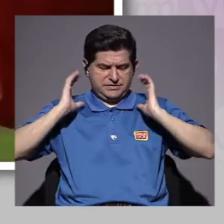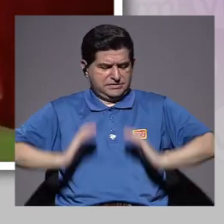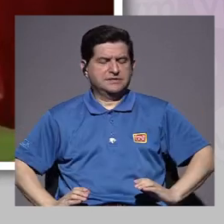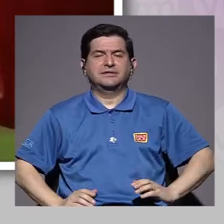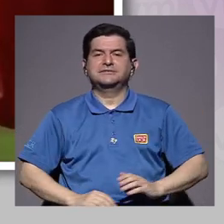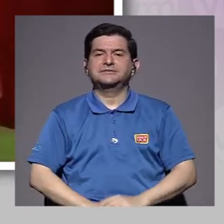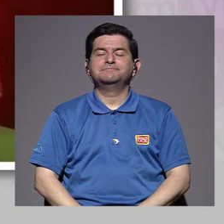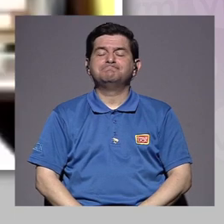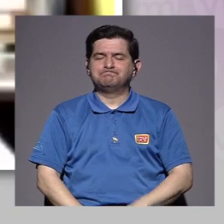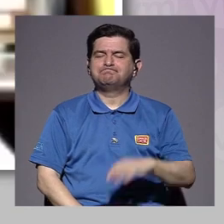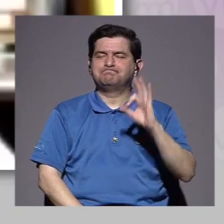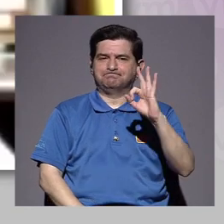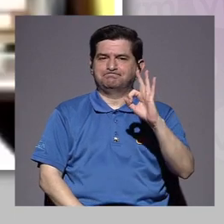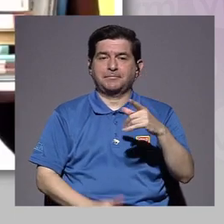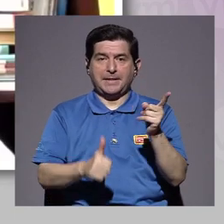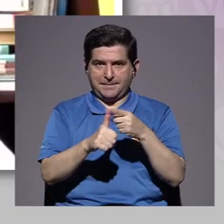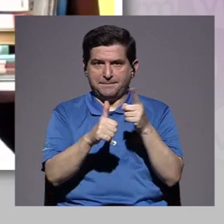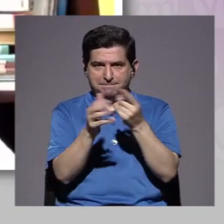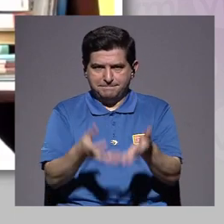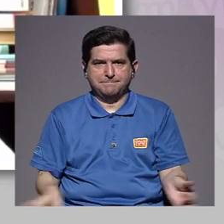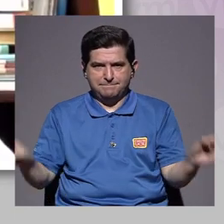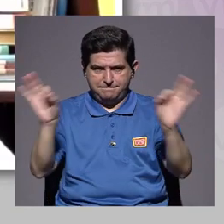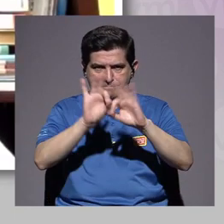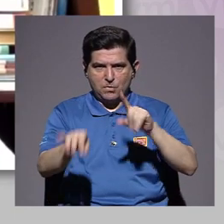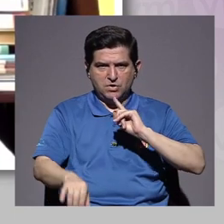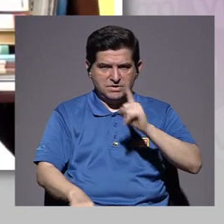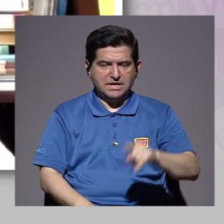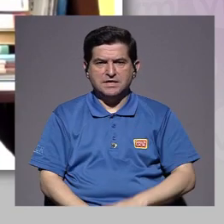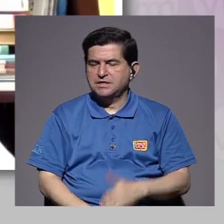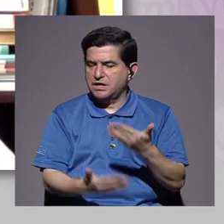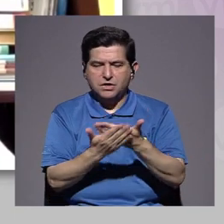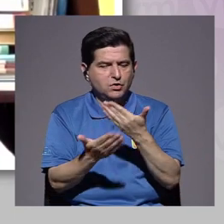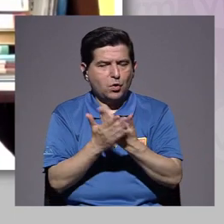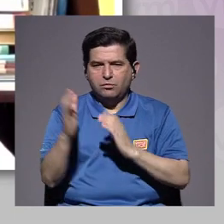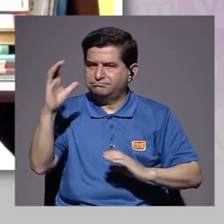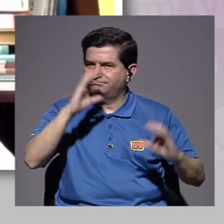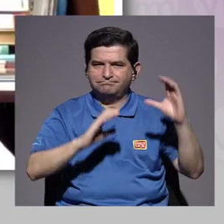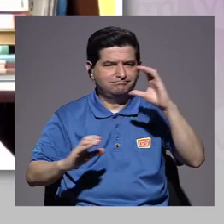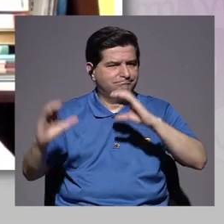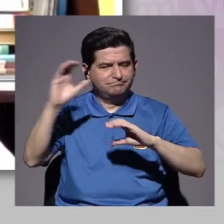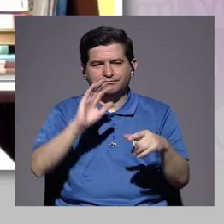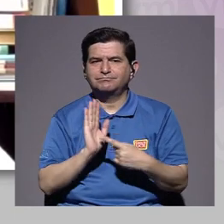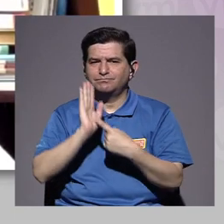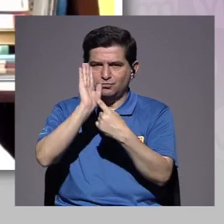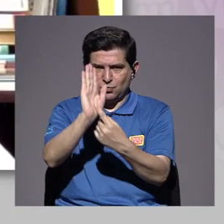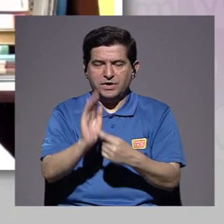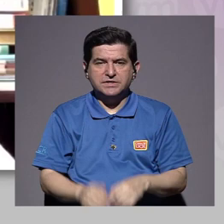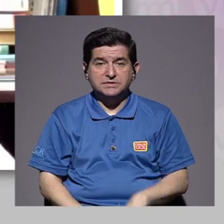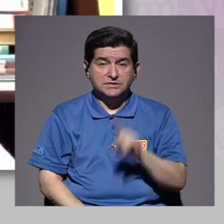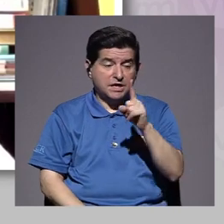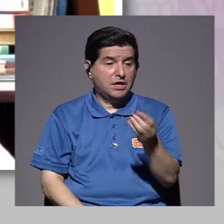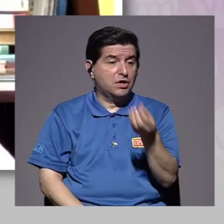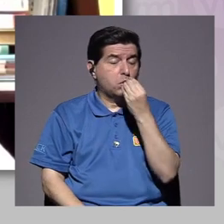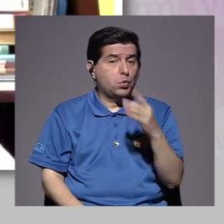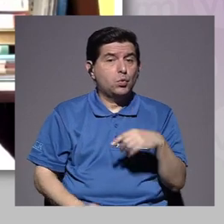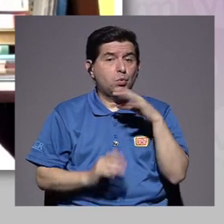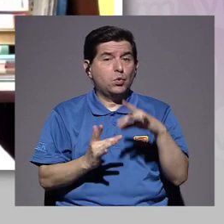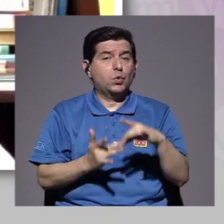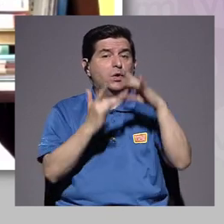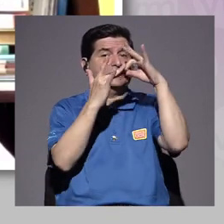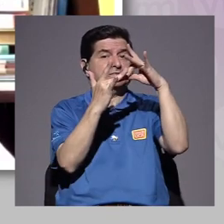Okay. Primero que todo es importante decir que no hay evidencia científica que nos indique que un alimento en